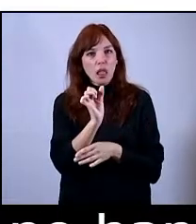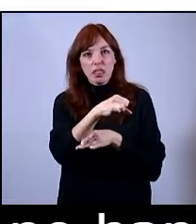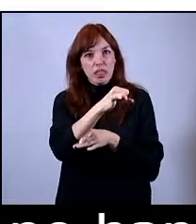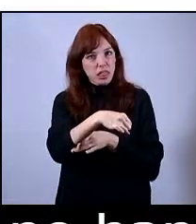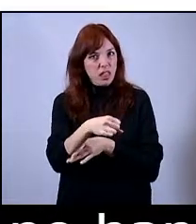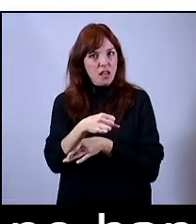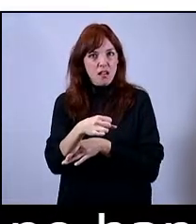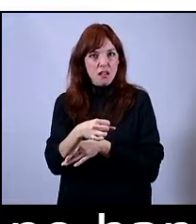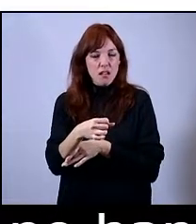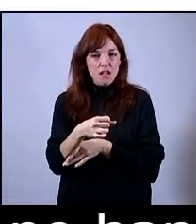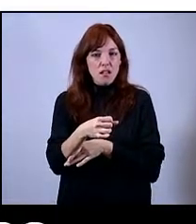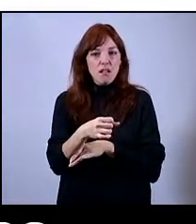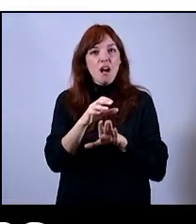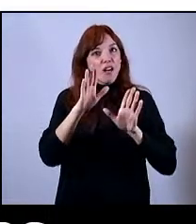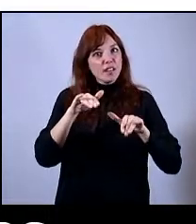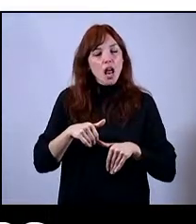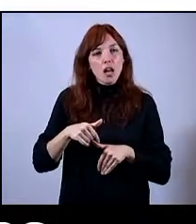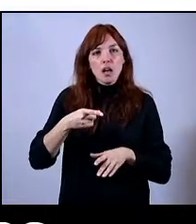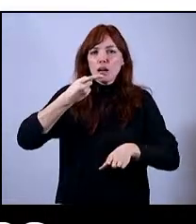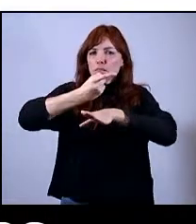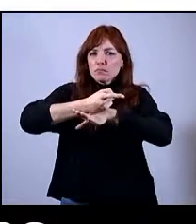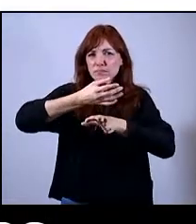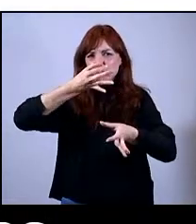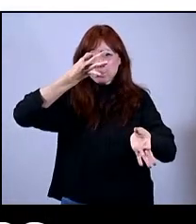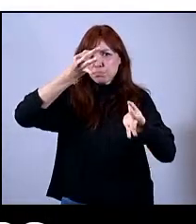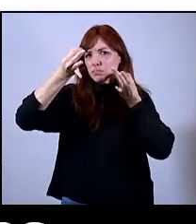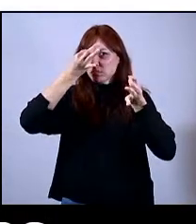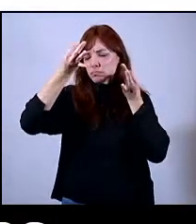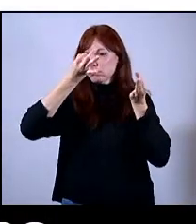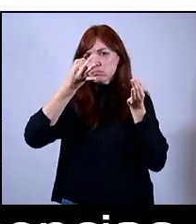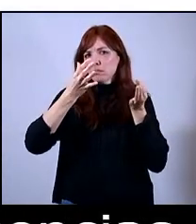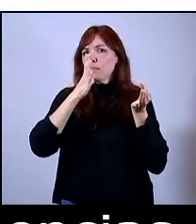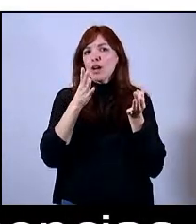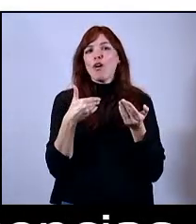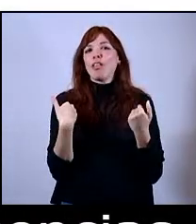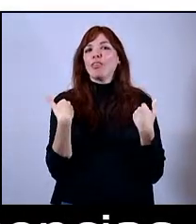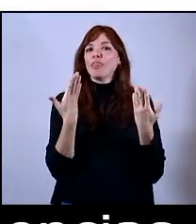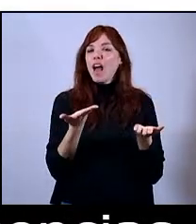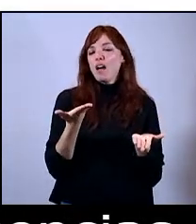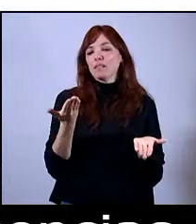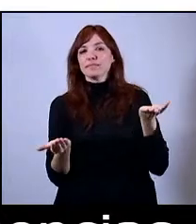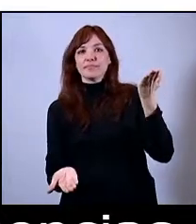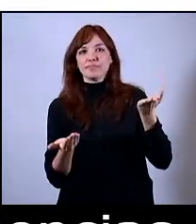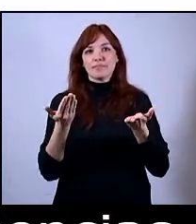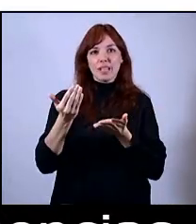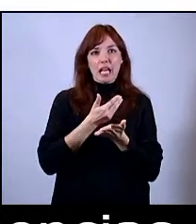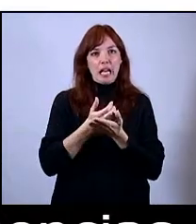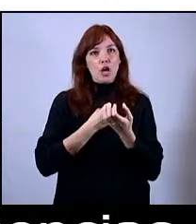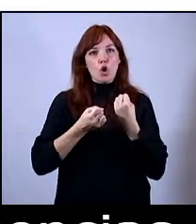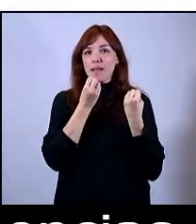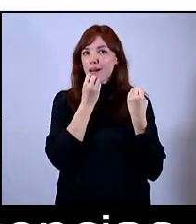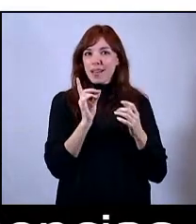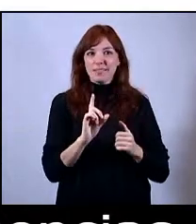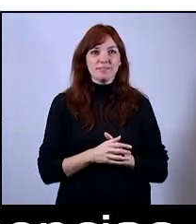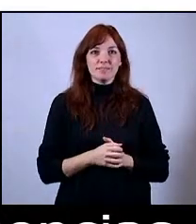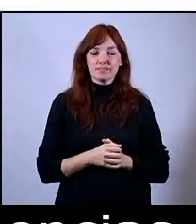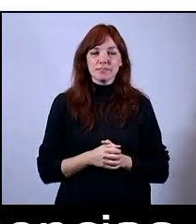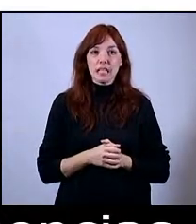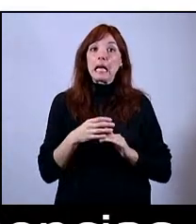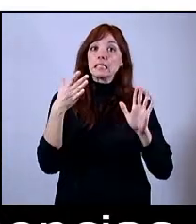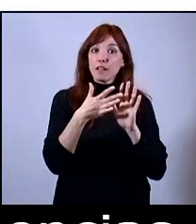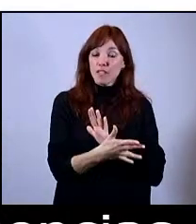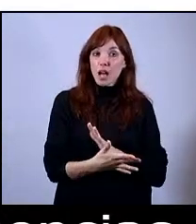está llenando de unas exigencias que luego no se ven compensadas económicamente. Es decir, les